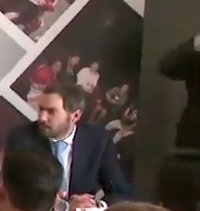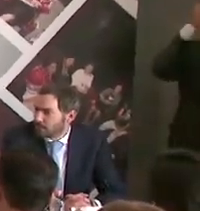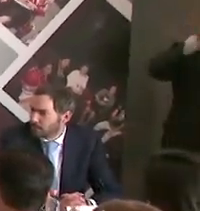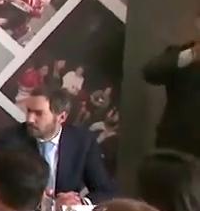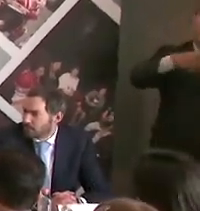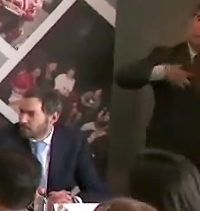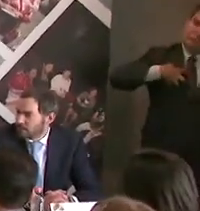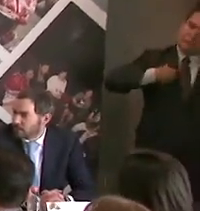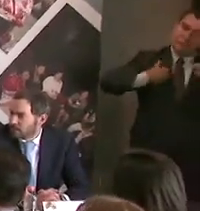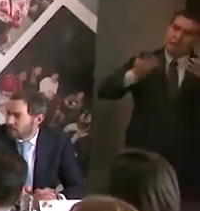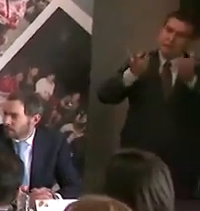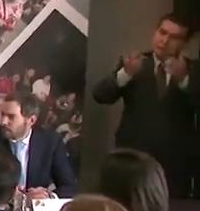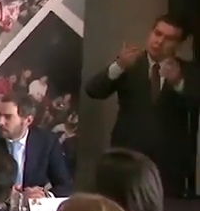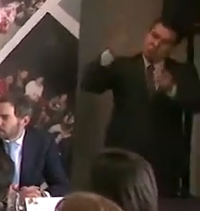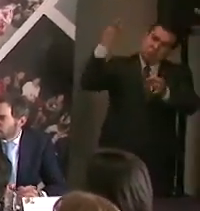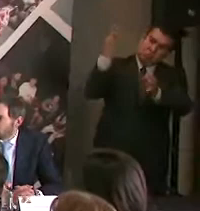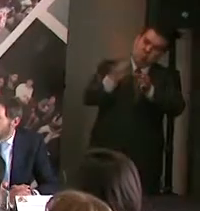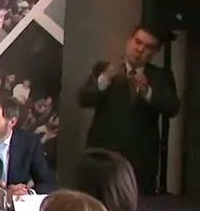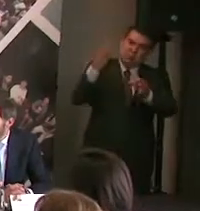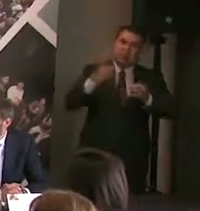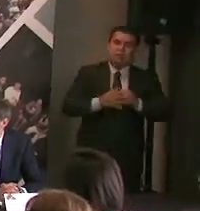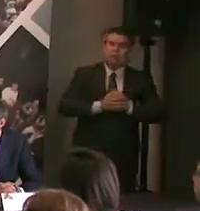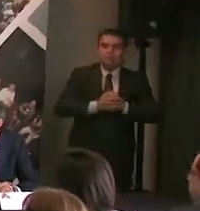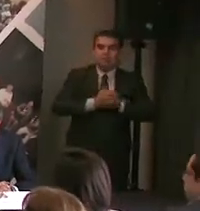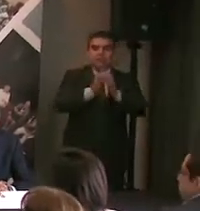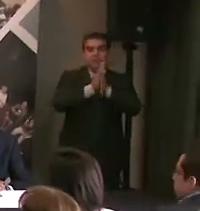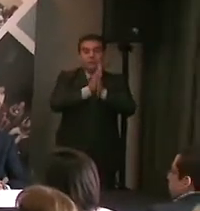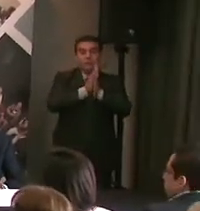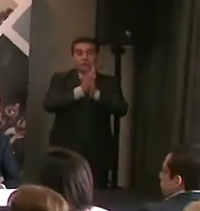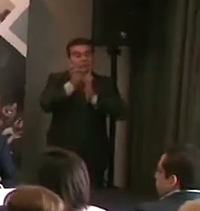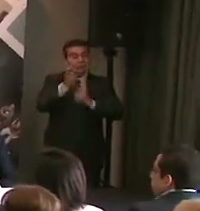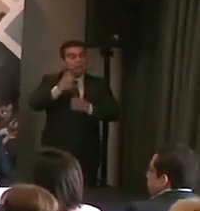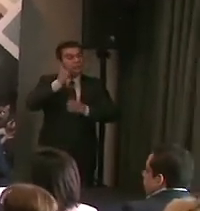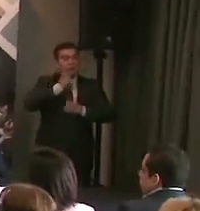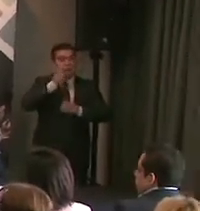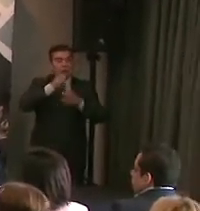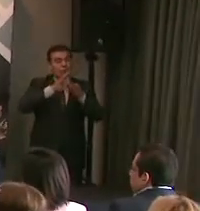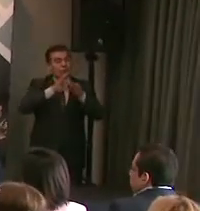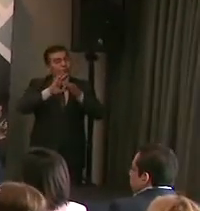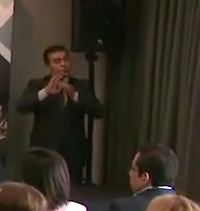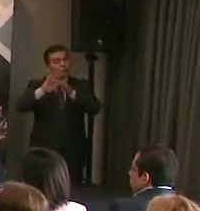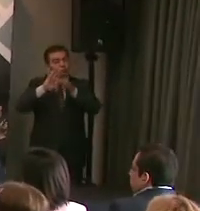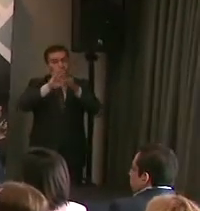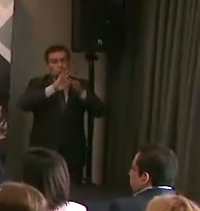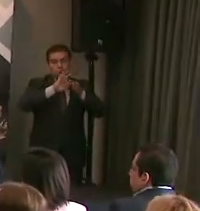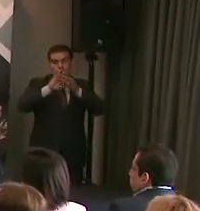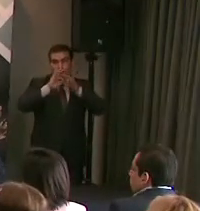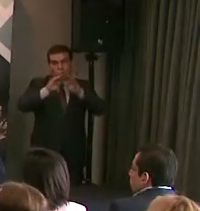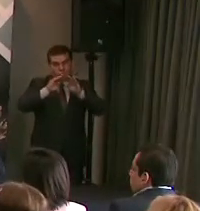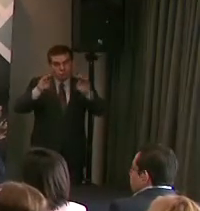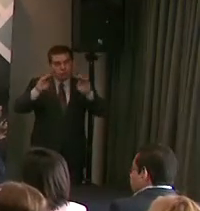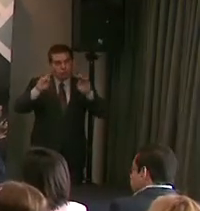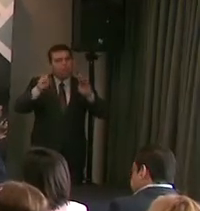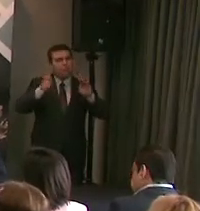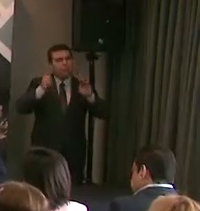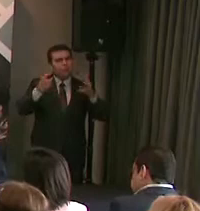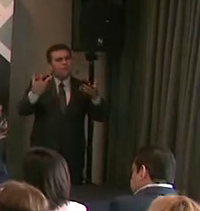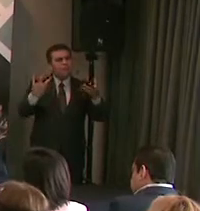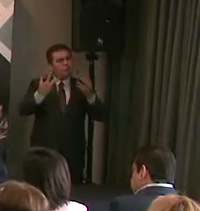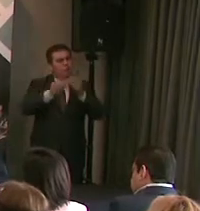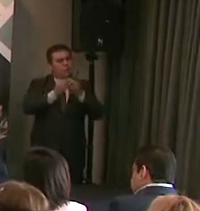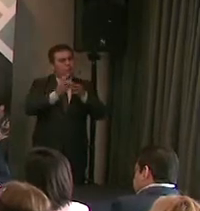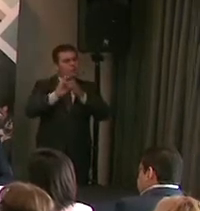plurales. Construyan y den contenido a esta combinación. Juntas y plurales. Unirse en pluralidad